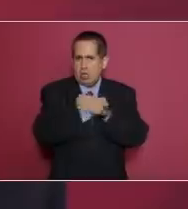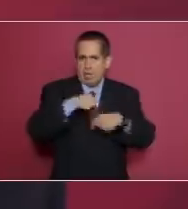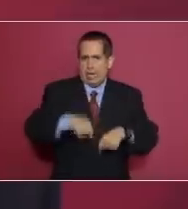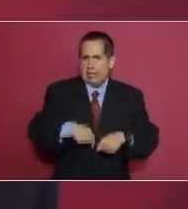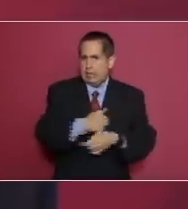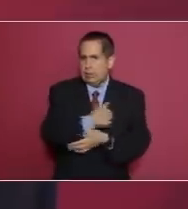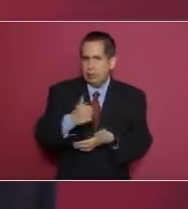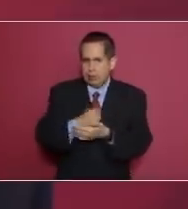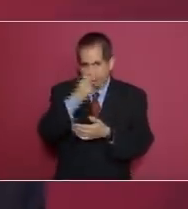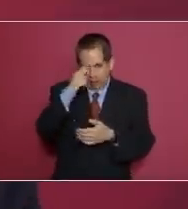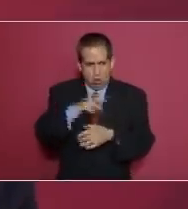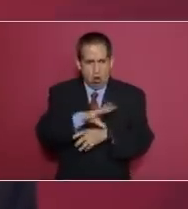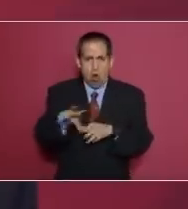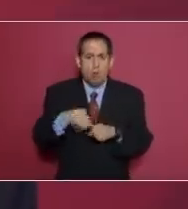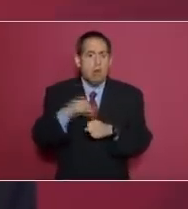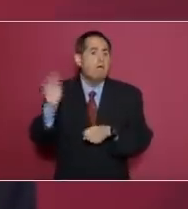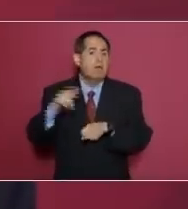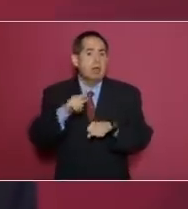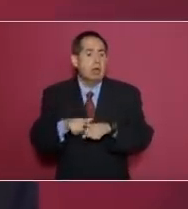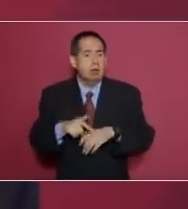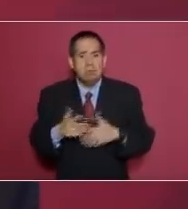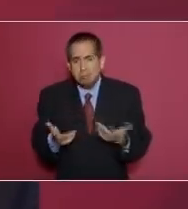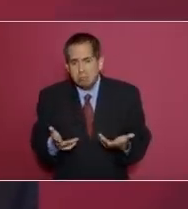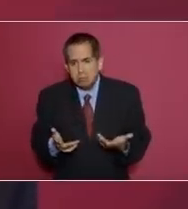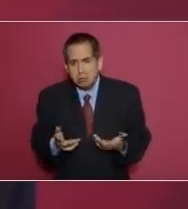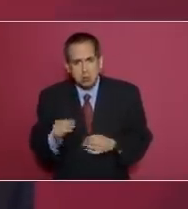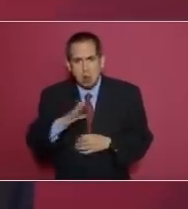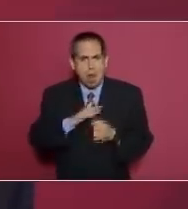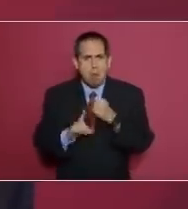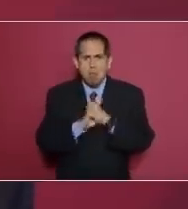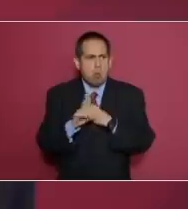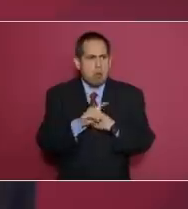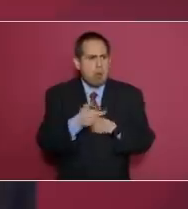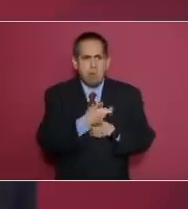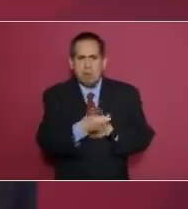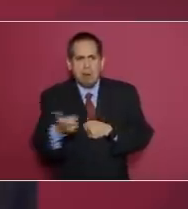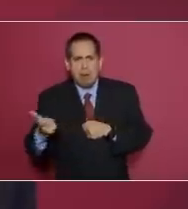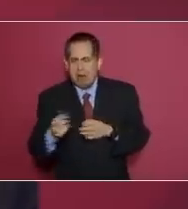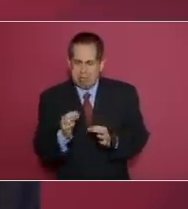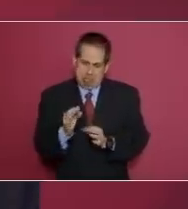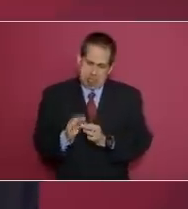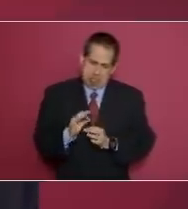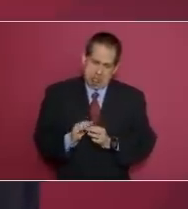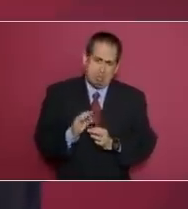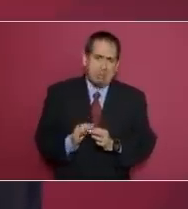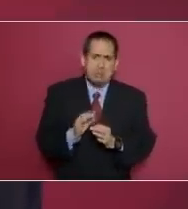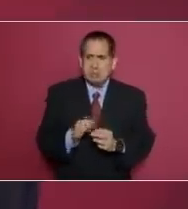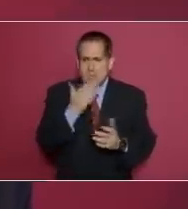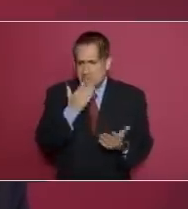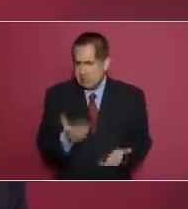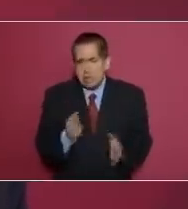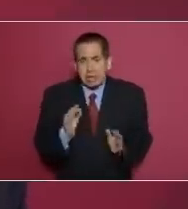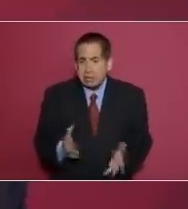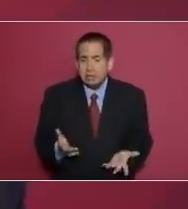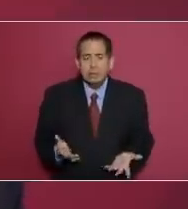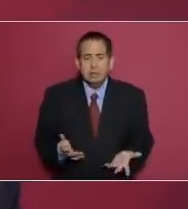en la Ciudad de México y no hay problema. Entonces,